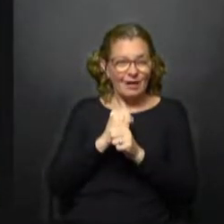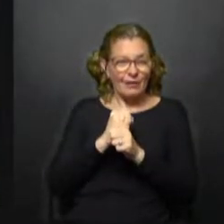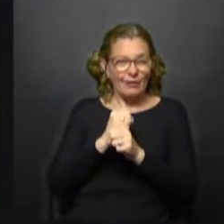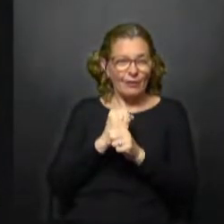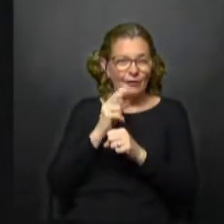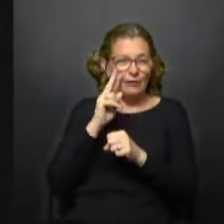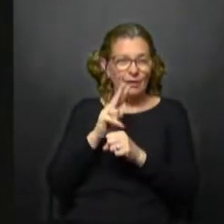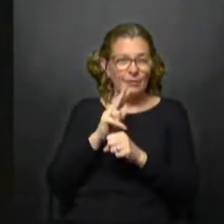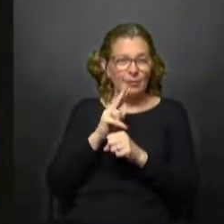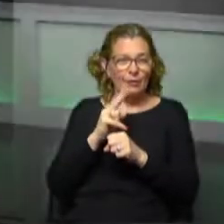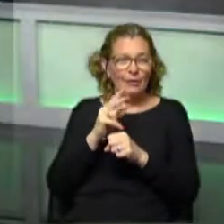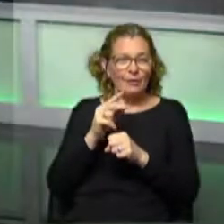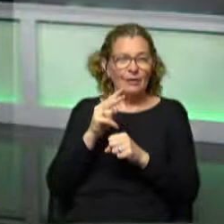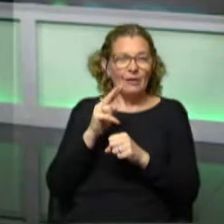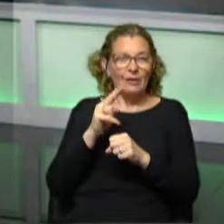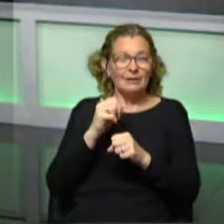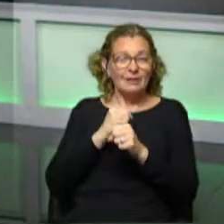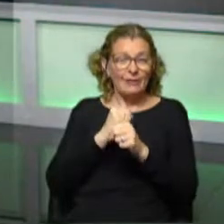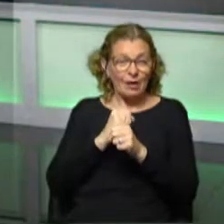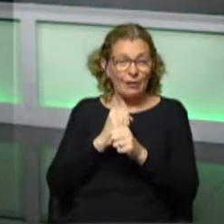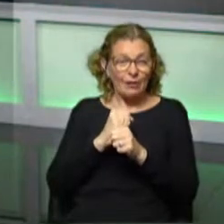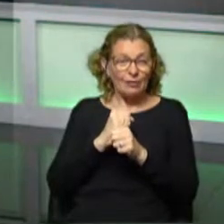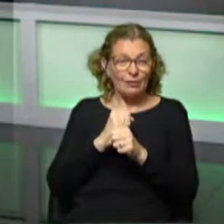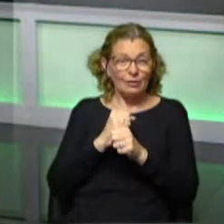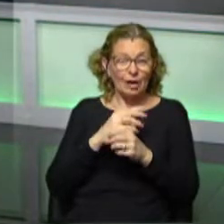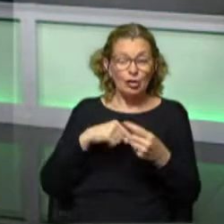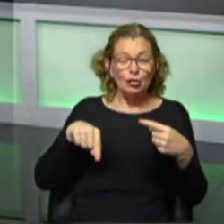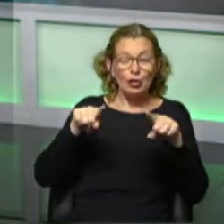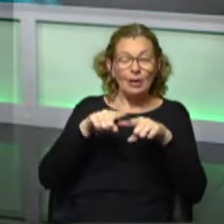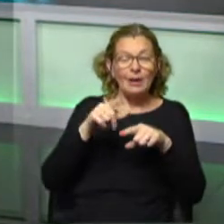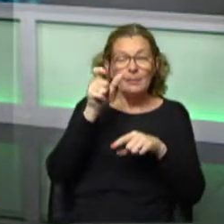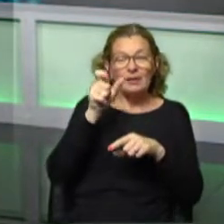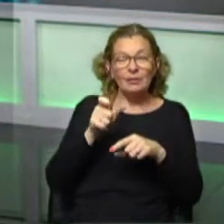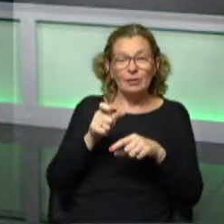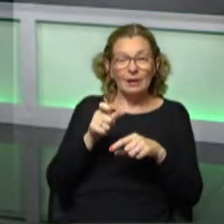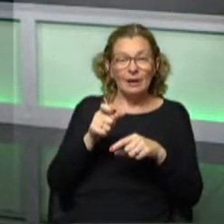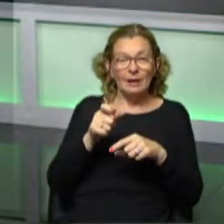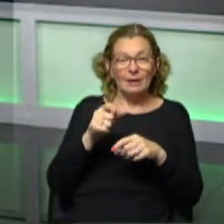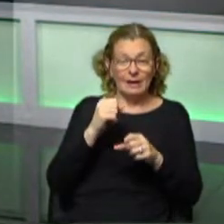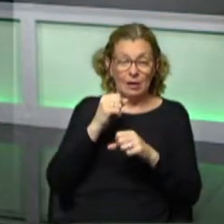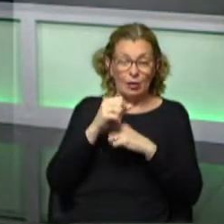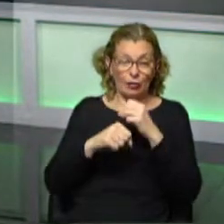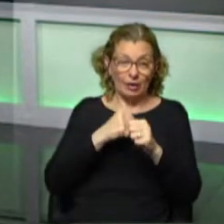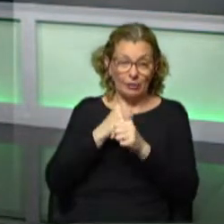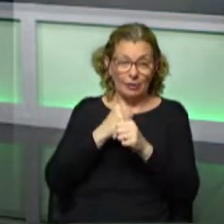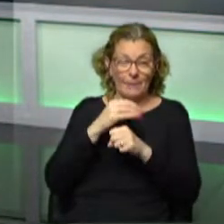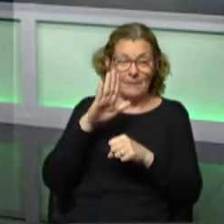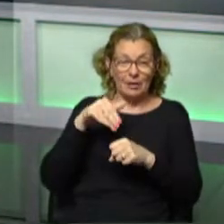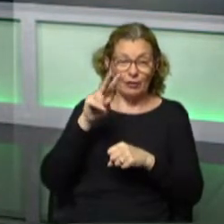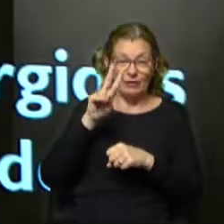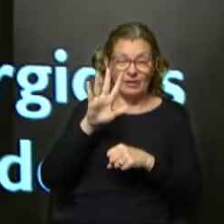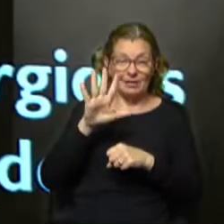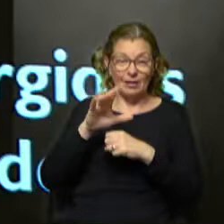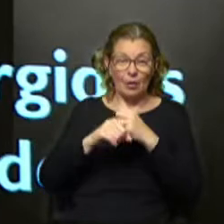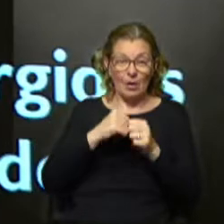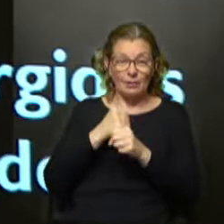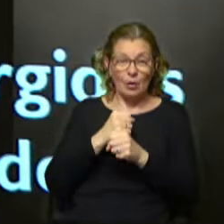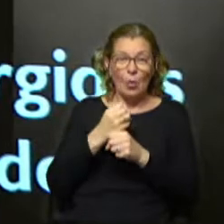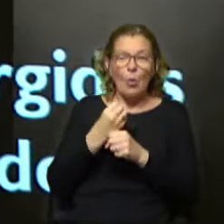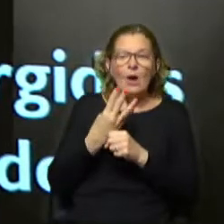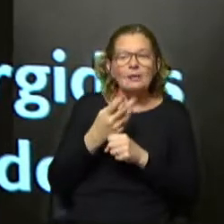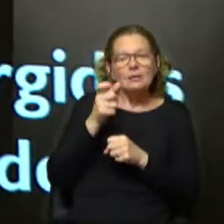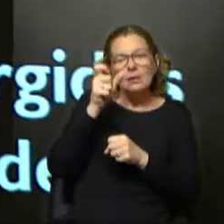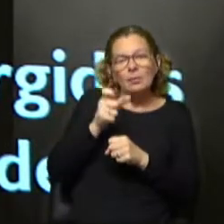vemos el empleo la tasa de empleo estamos viendo del todas las personas que te han negado de trabajar y son menores de 25 años Cuántas